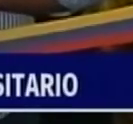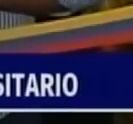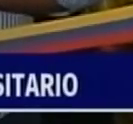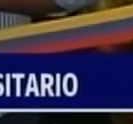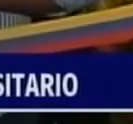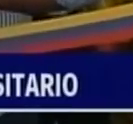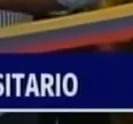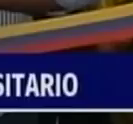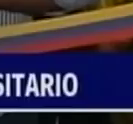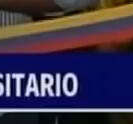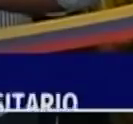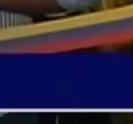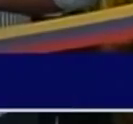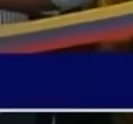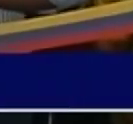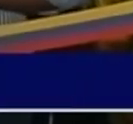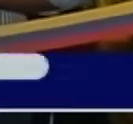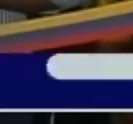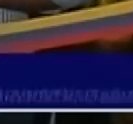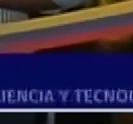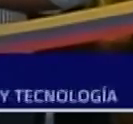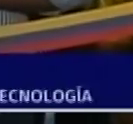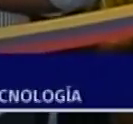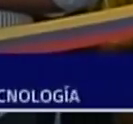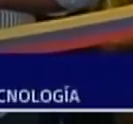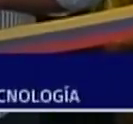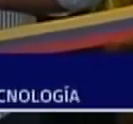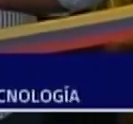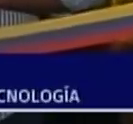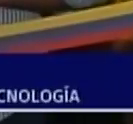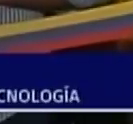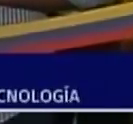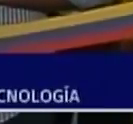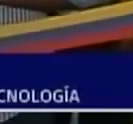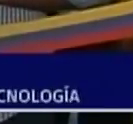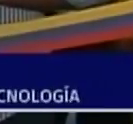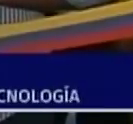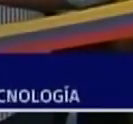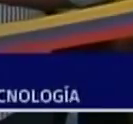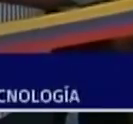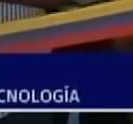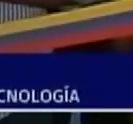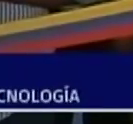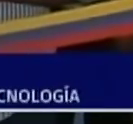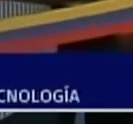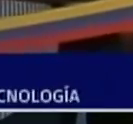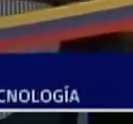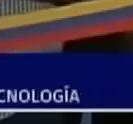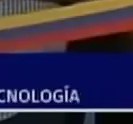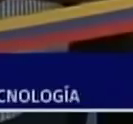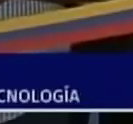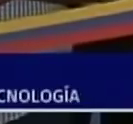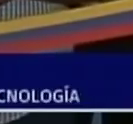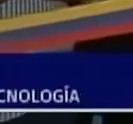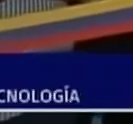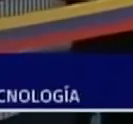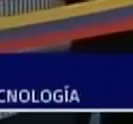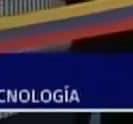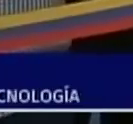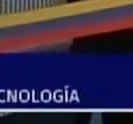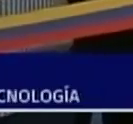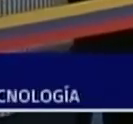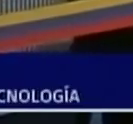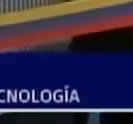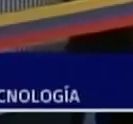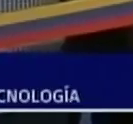estamos inaugurando, a un año, por cierto, el lanzamiento del satélite Sucre, a un año de aquel satélite de la